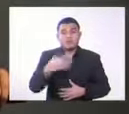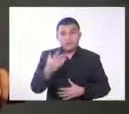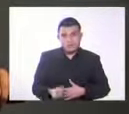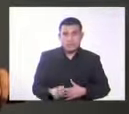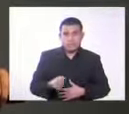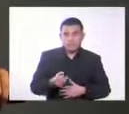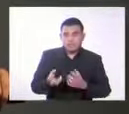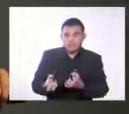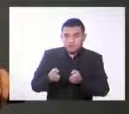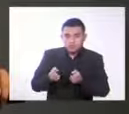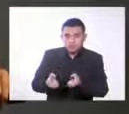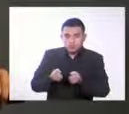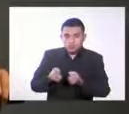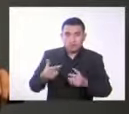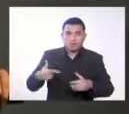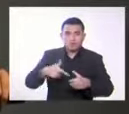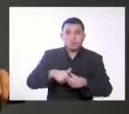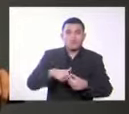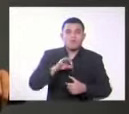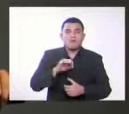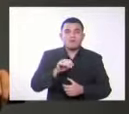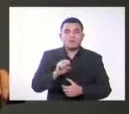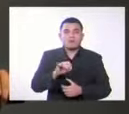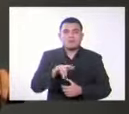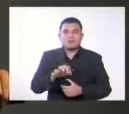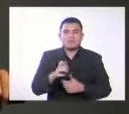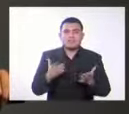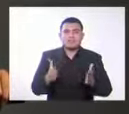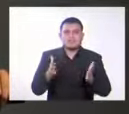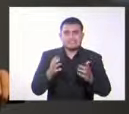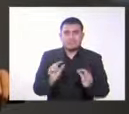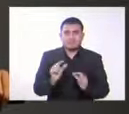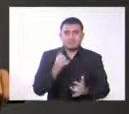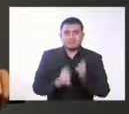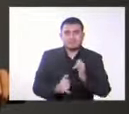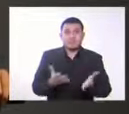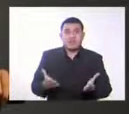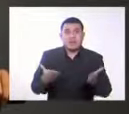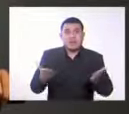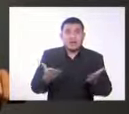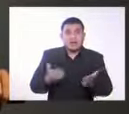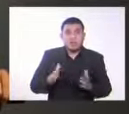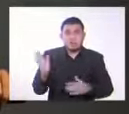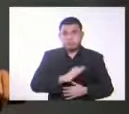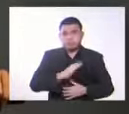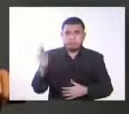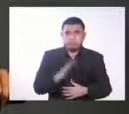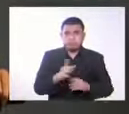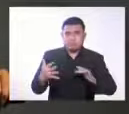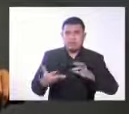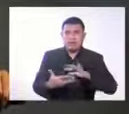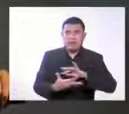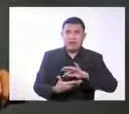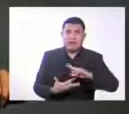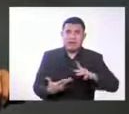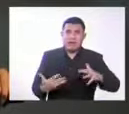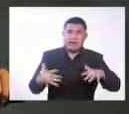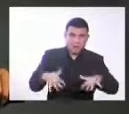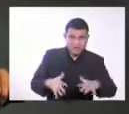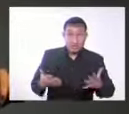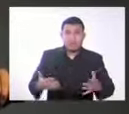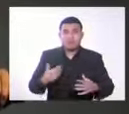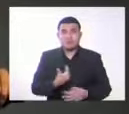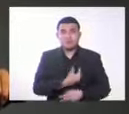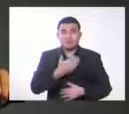de los combustibles fósiles, que además de ser muy limitados, producen desechos muy dañinos para el medio ambiente. Pero nuestro futuro